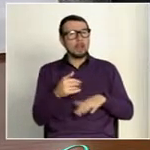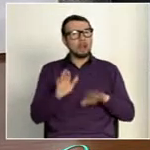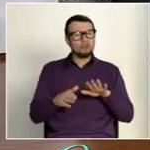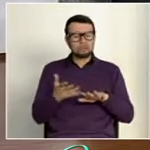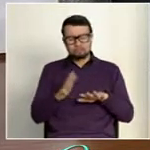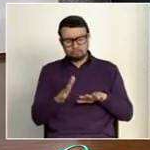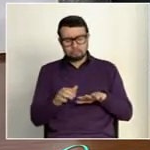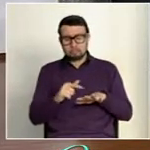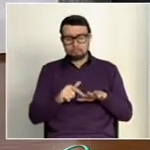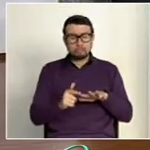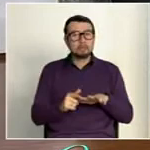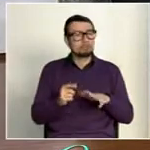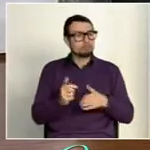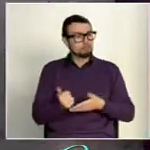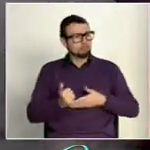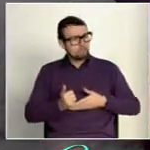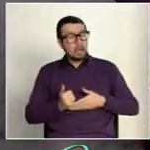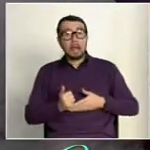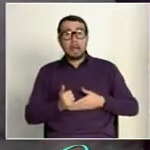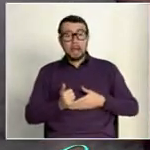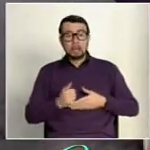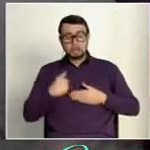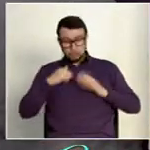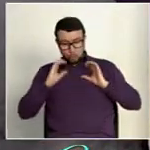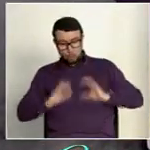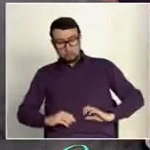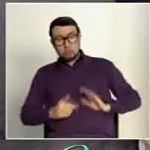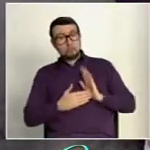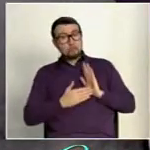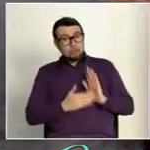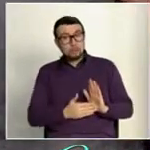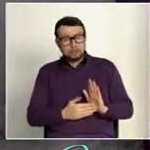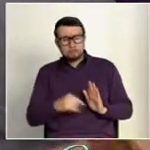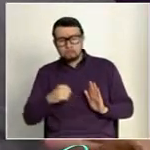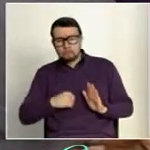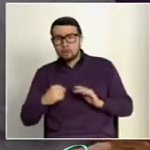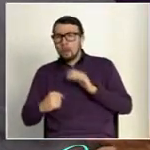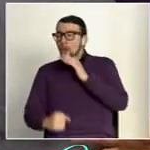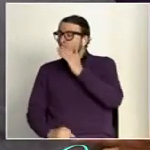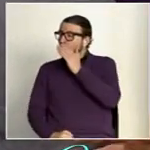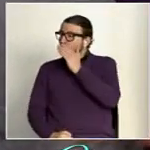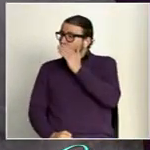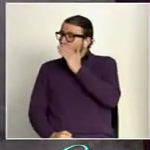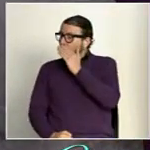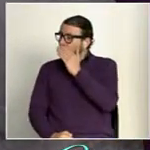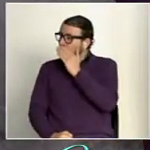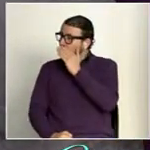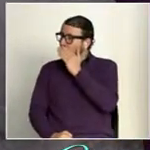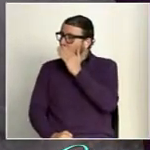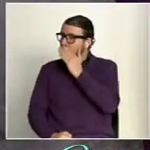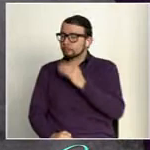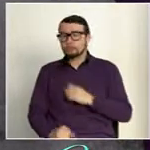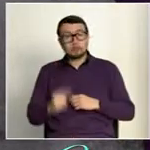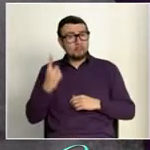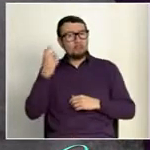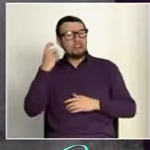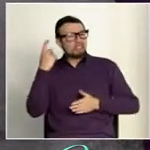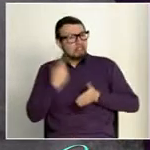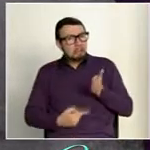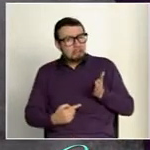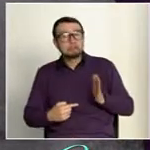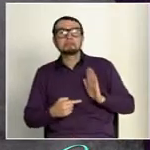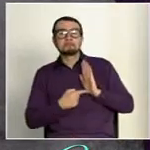calidad, y esto lo que nos está es contando qué es la deficiencia, qué es lo que nos hace falta. Que a raíz de eso quiero contarles